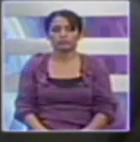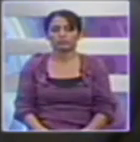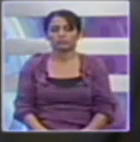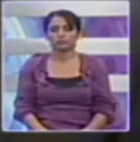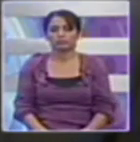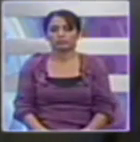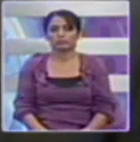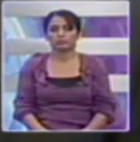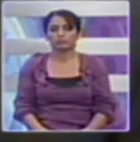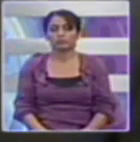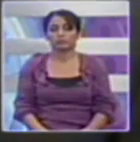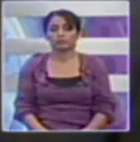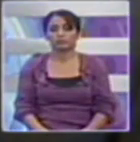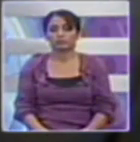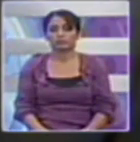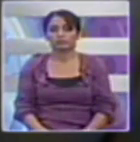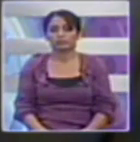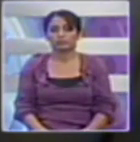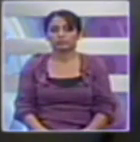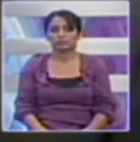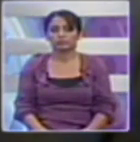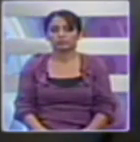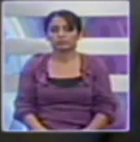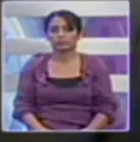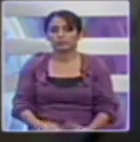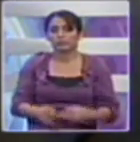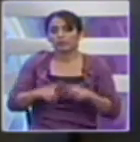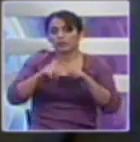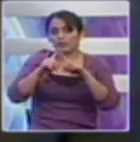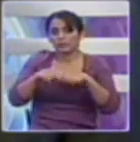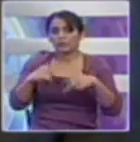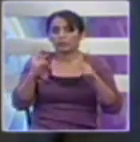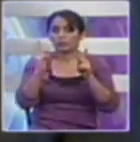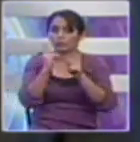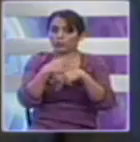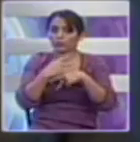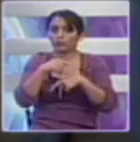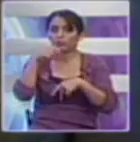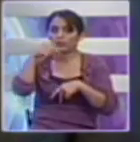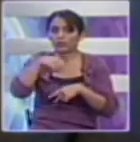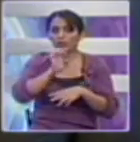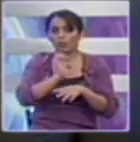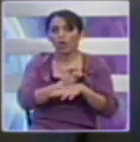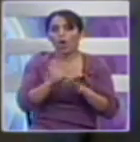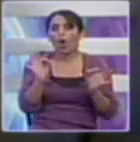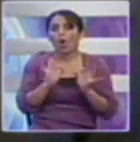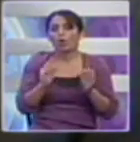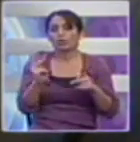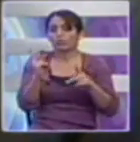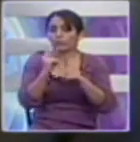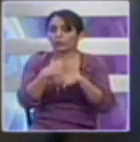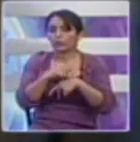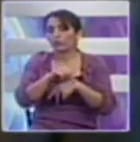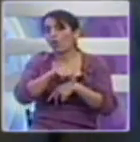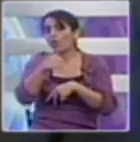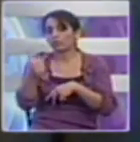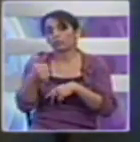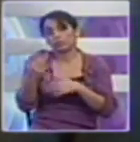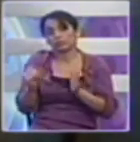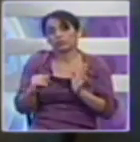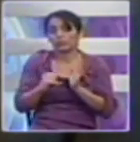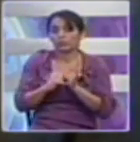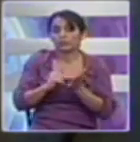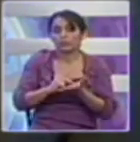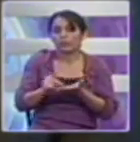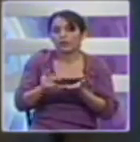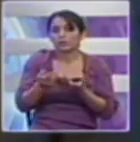se tributa cuando es producto nacional y cuando se tributa cuando es precio extranjero. Si bien es cierto, pagan los aranceles, todo,